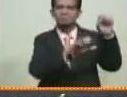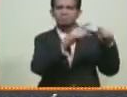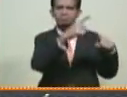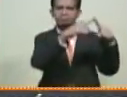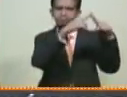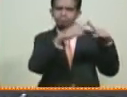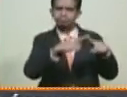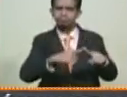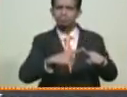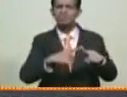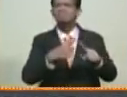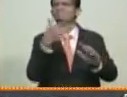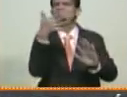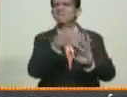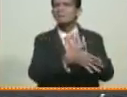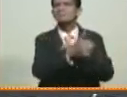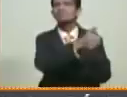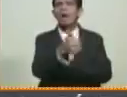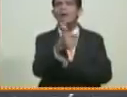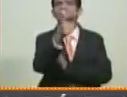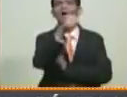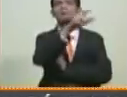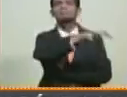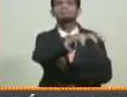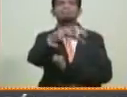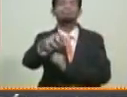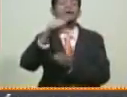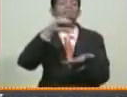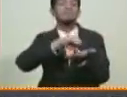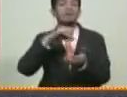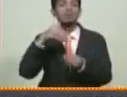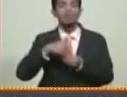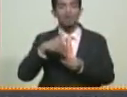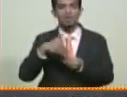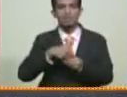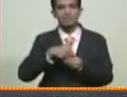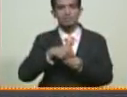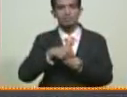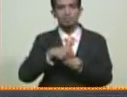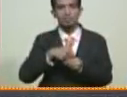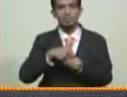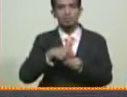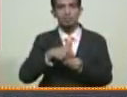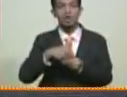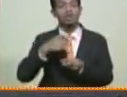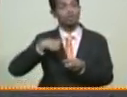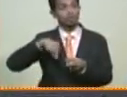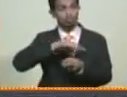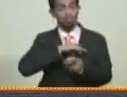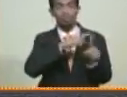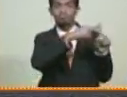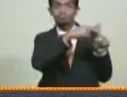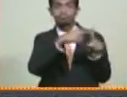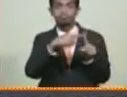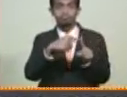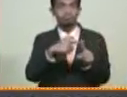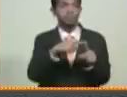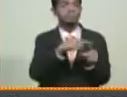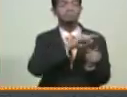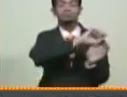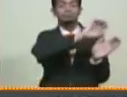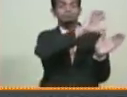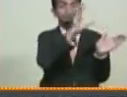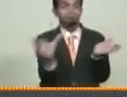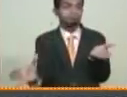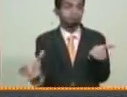de estos centros de votación de estos sitios para ser llevado a la dirección nacional y nosotros poder seguir